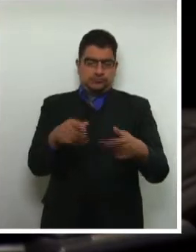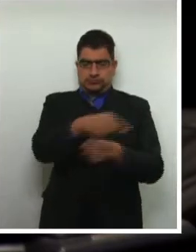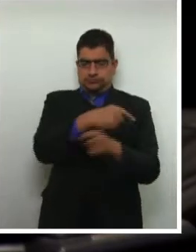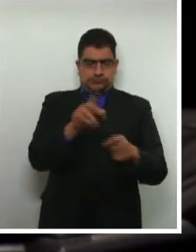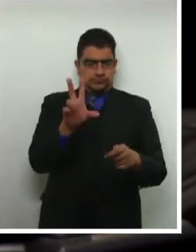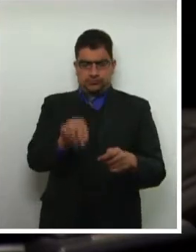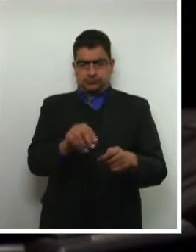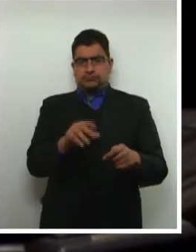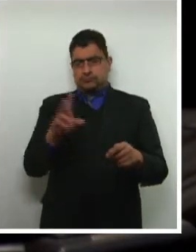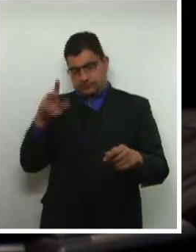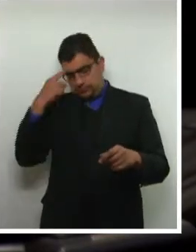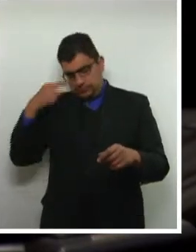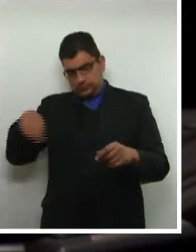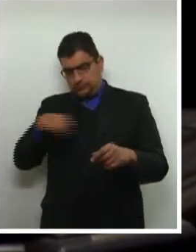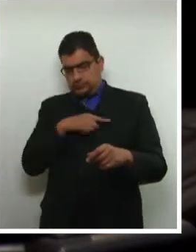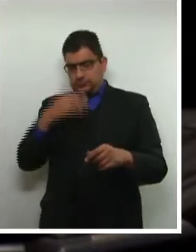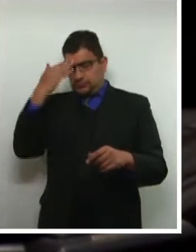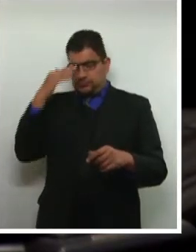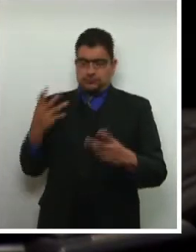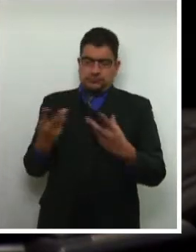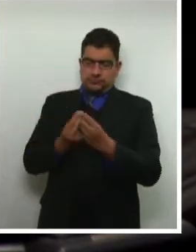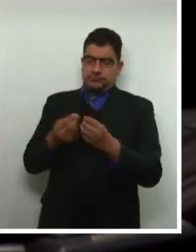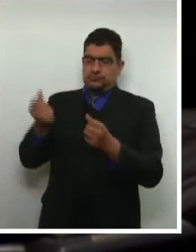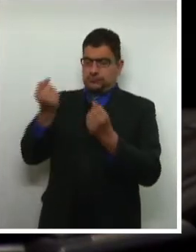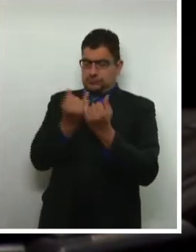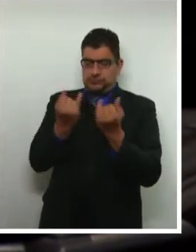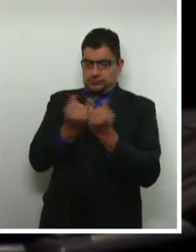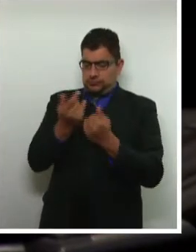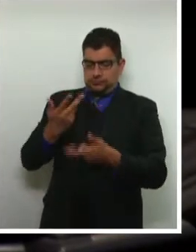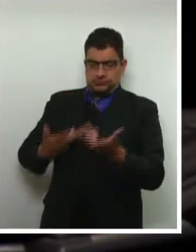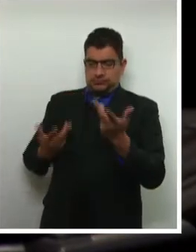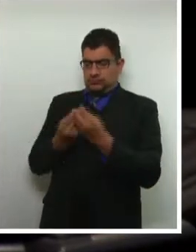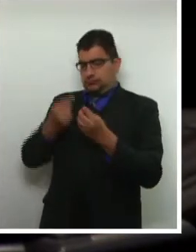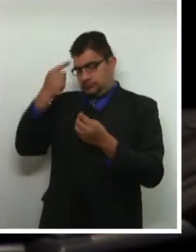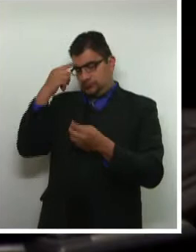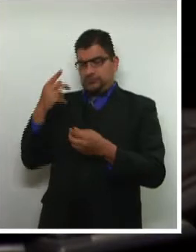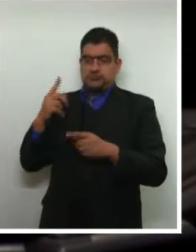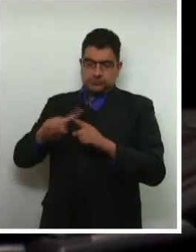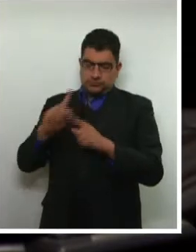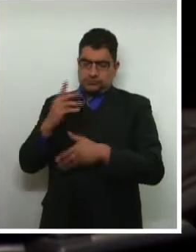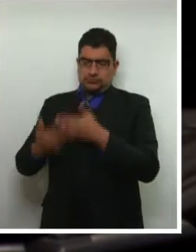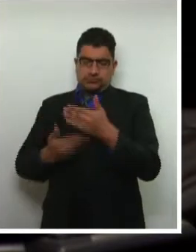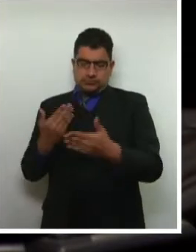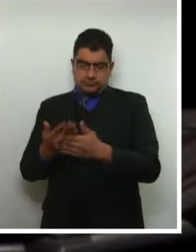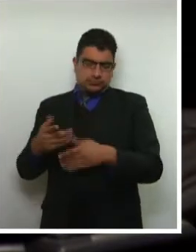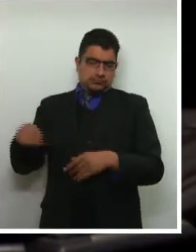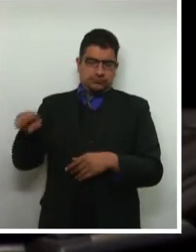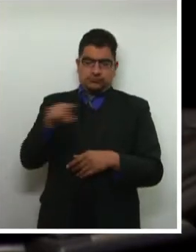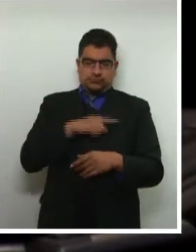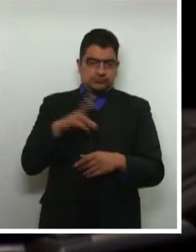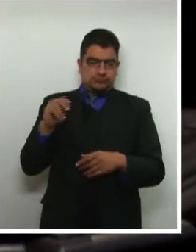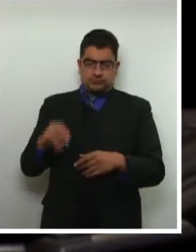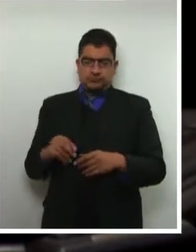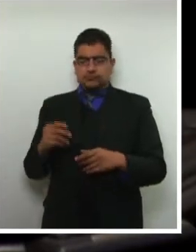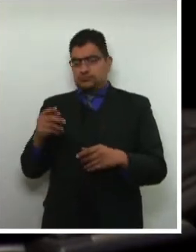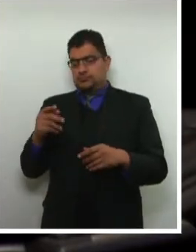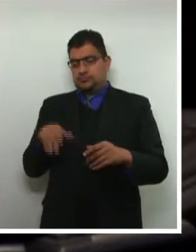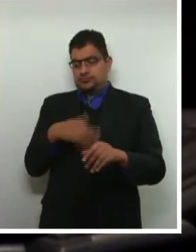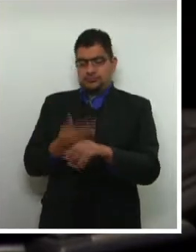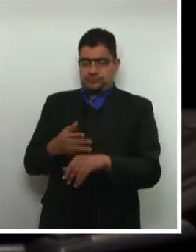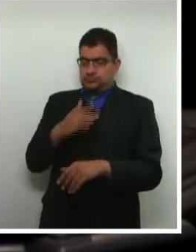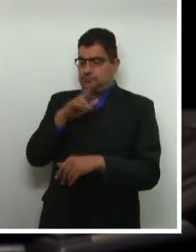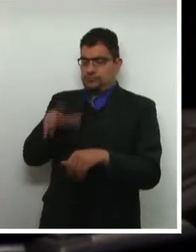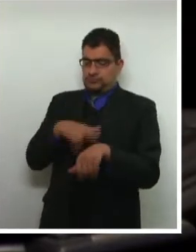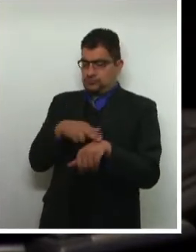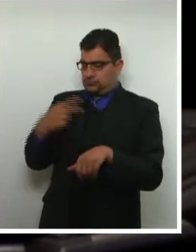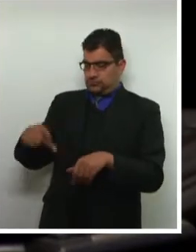vez razonable y necesaria excepción para el caso de la prestación de servicios que no atenten a la naturaleza